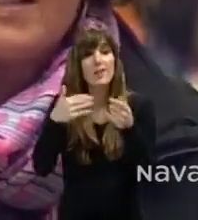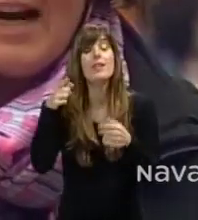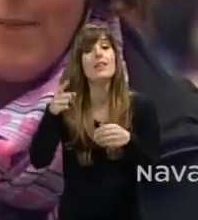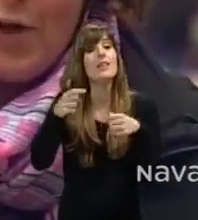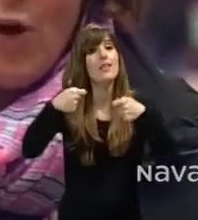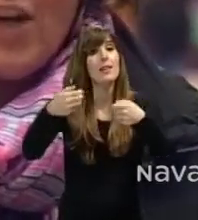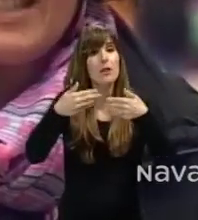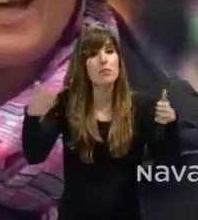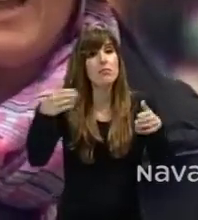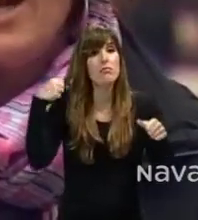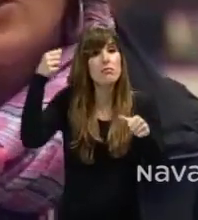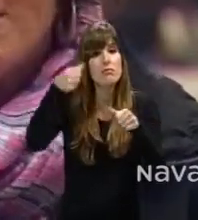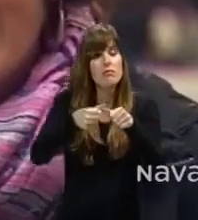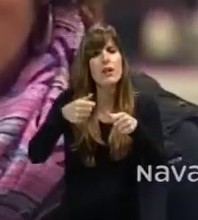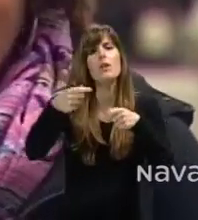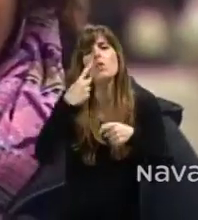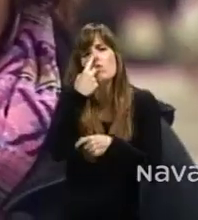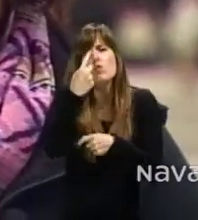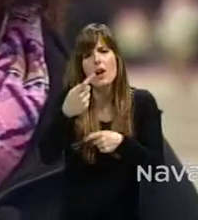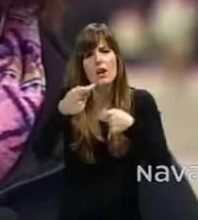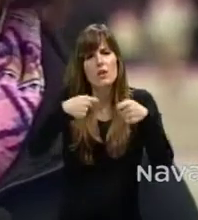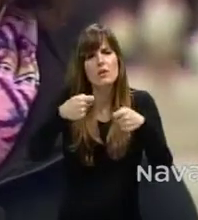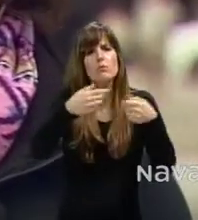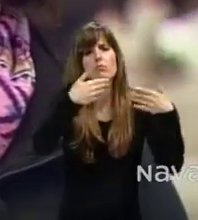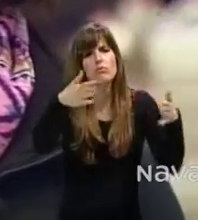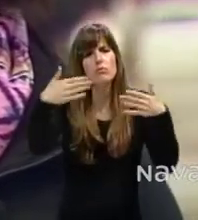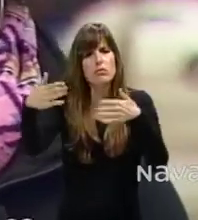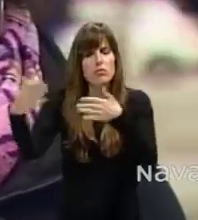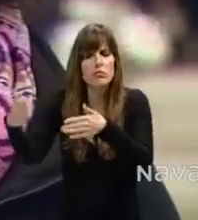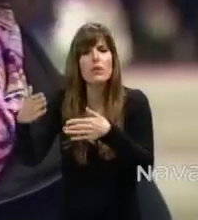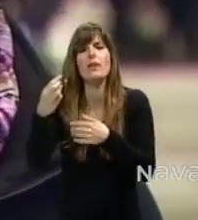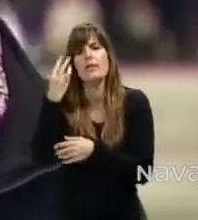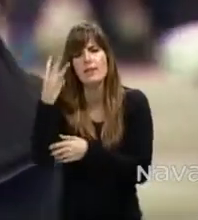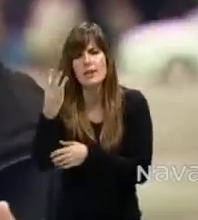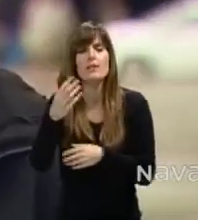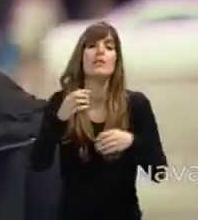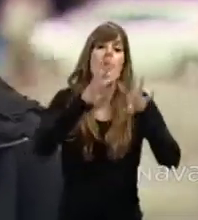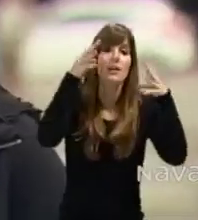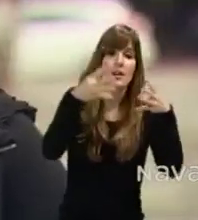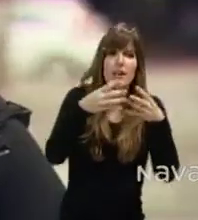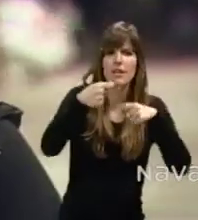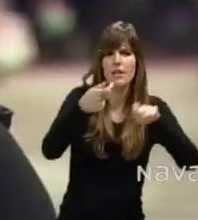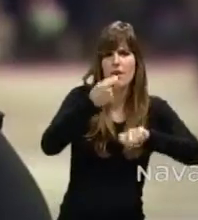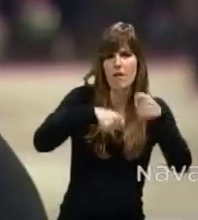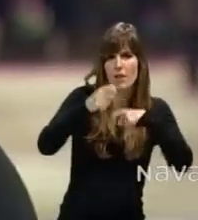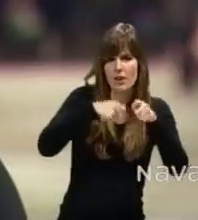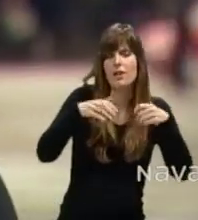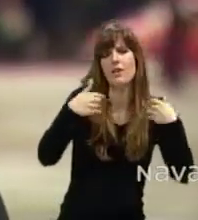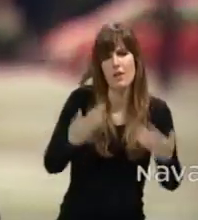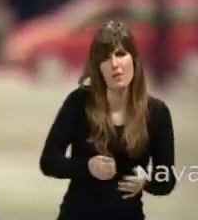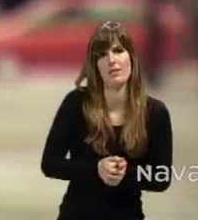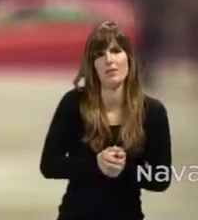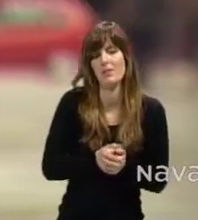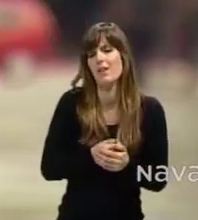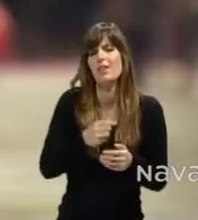nuestra protagonista de No te pares de esta semana consiga abrir una tienda online y tres espacios físicos donde